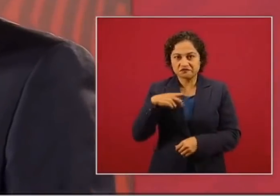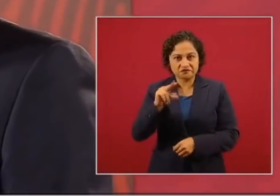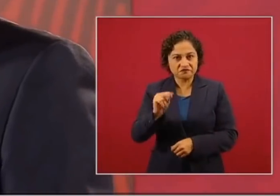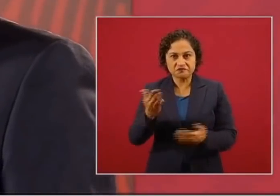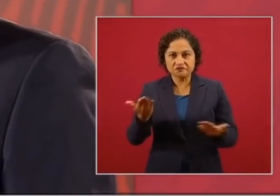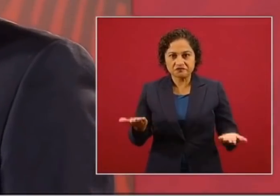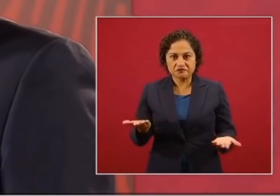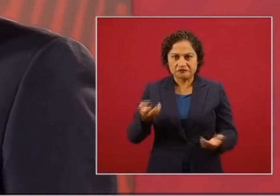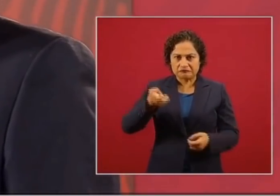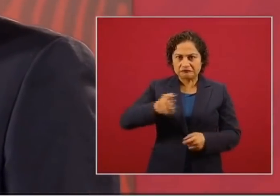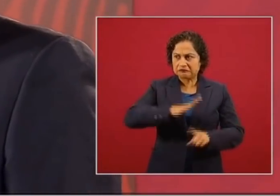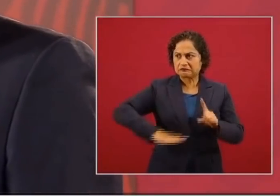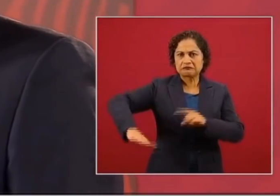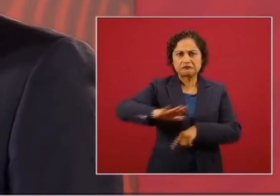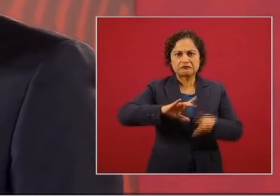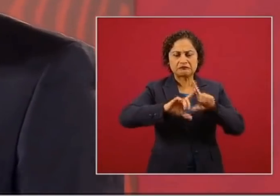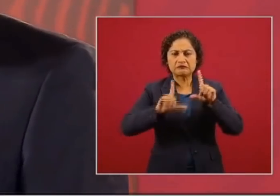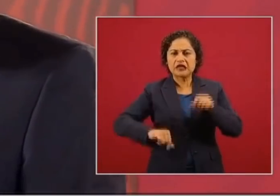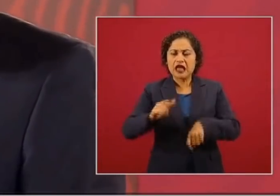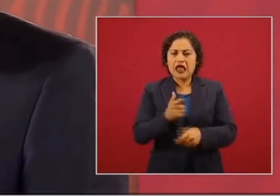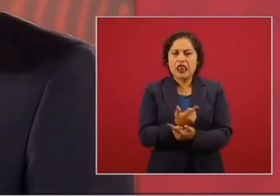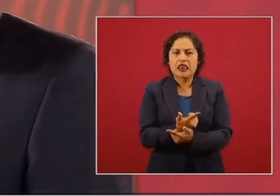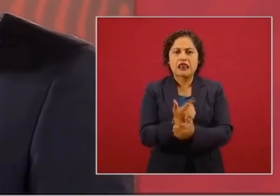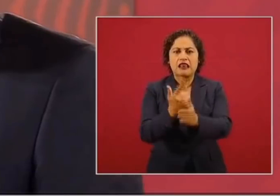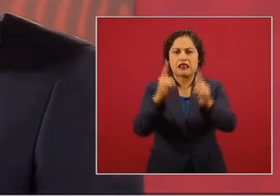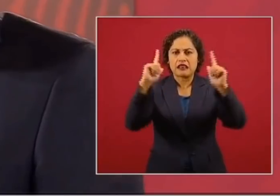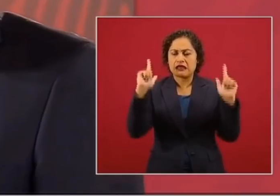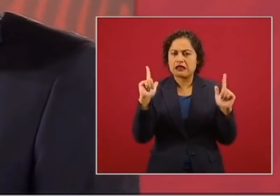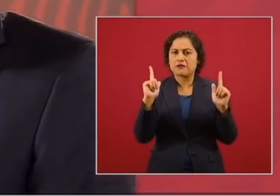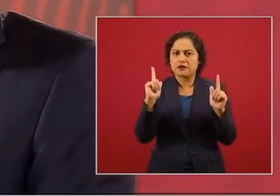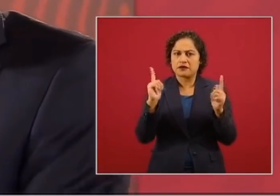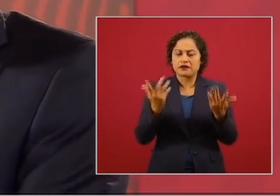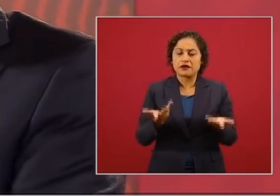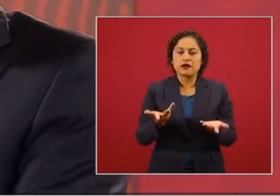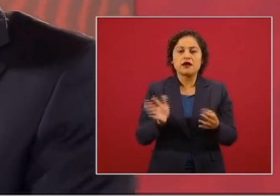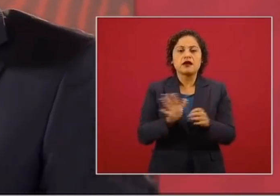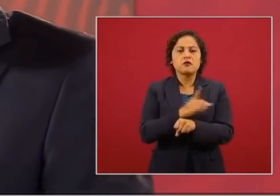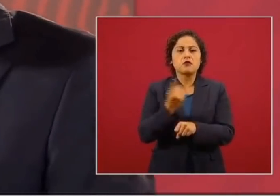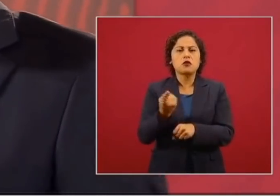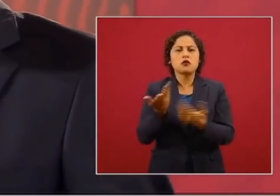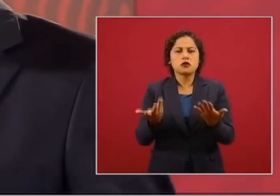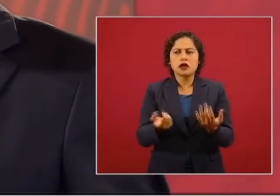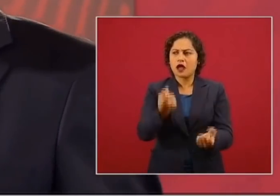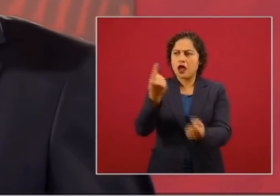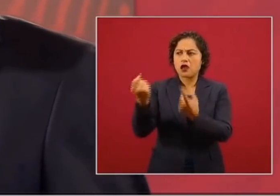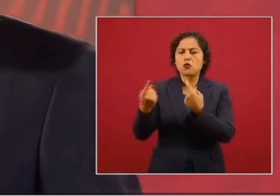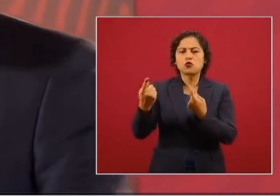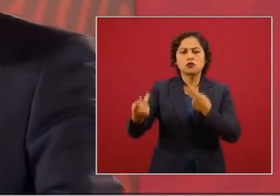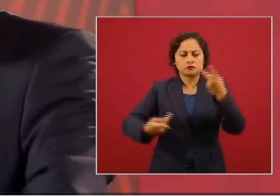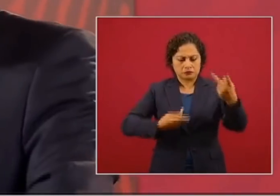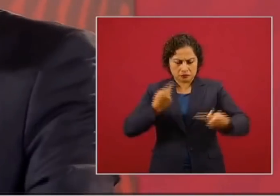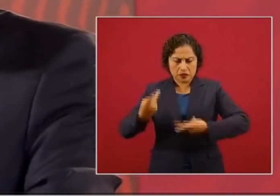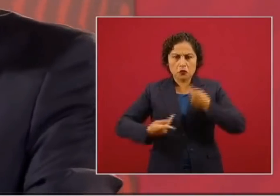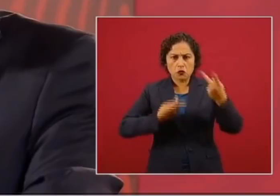libertad plena. Así como nos cuestionan, que nosotros tengamos también posibilidad